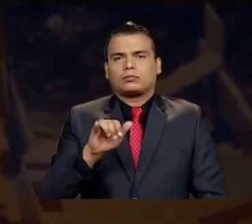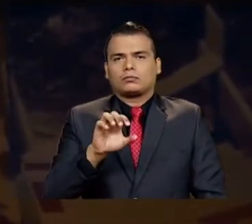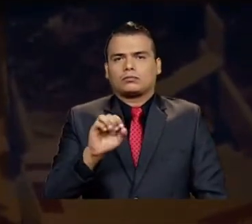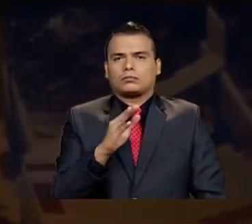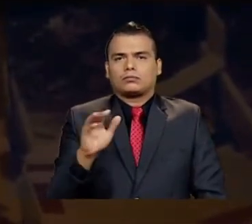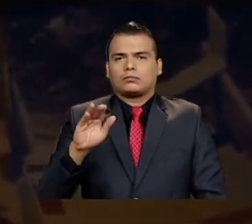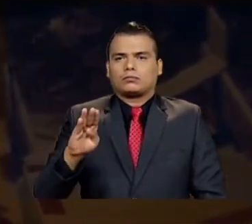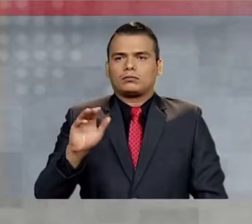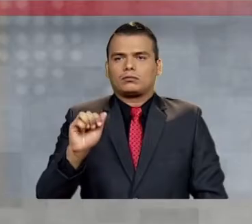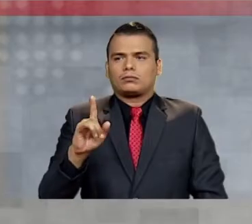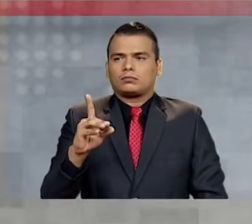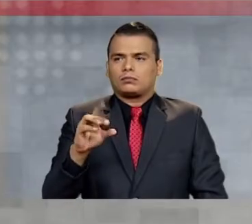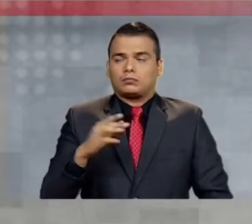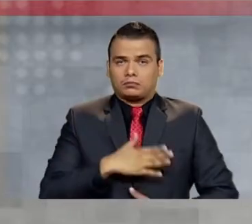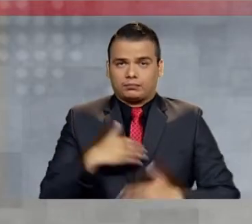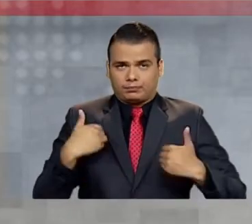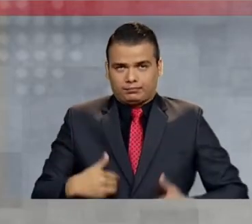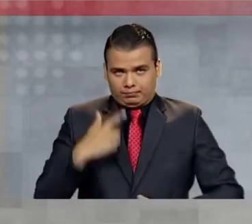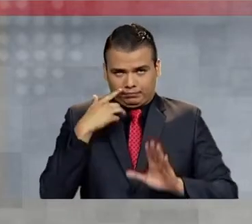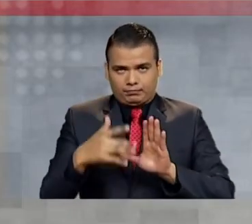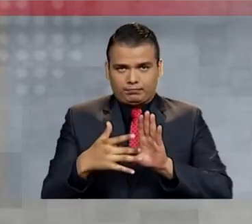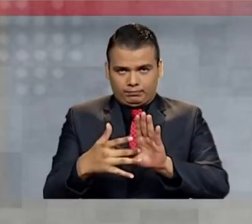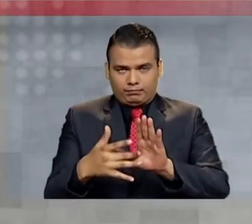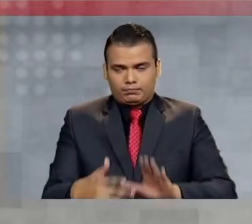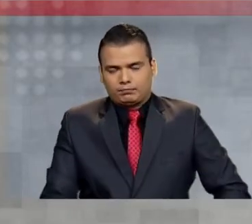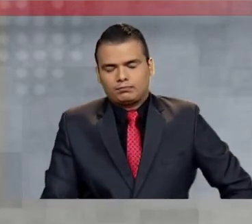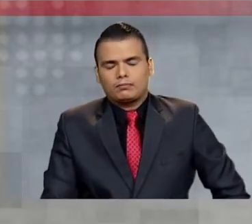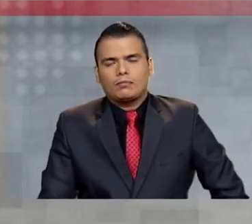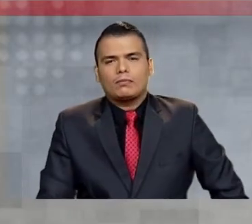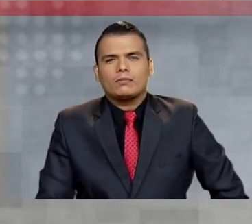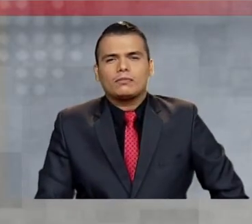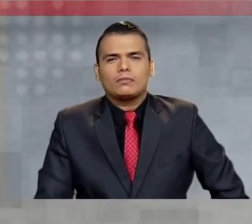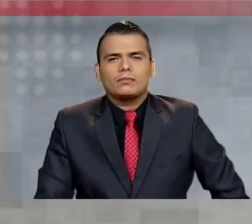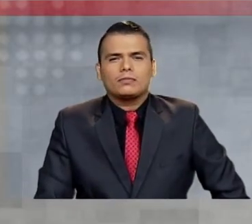la alcaldía yo soy triste encuesta para telepacífico noticias más cerca de la región